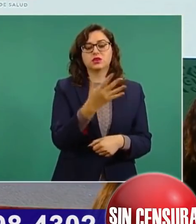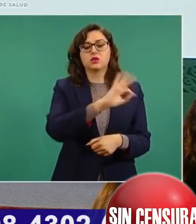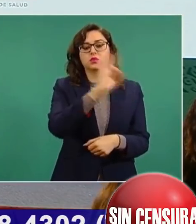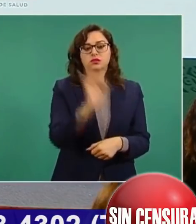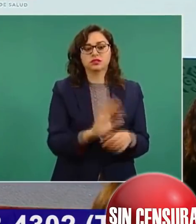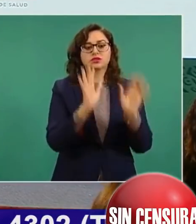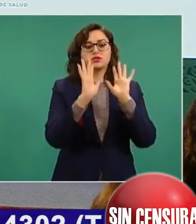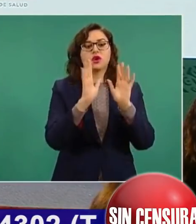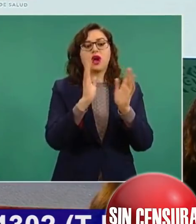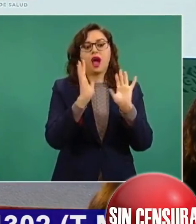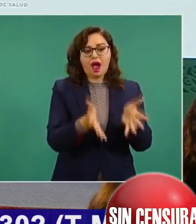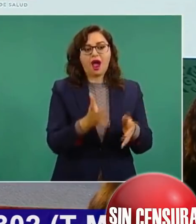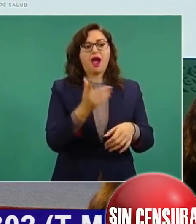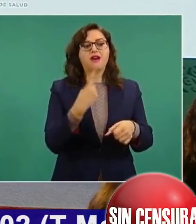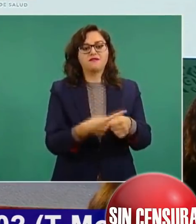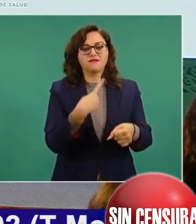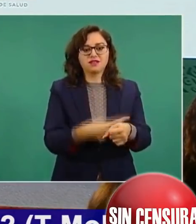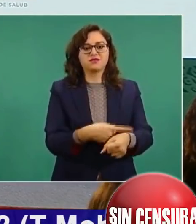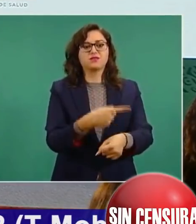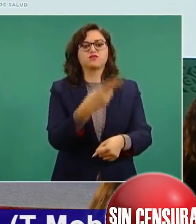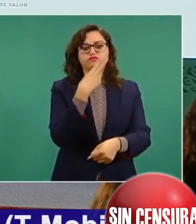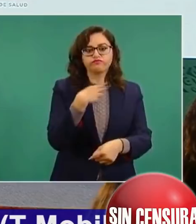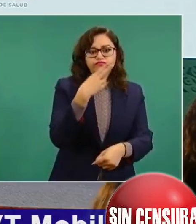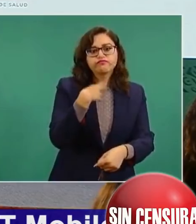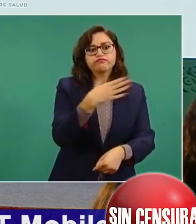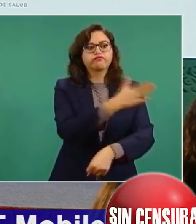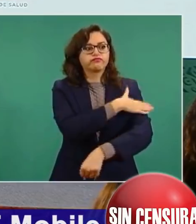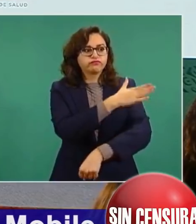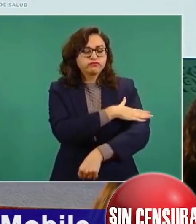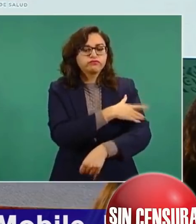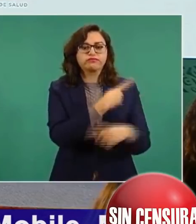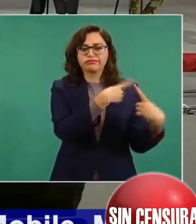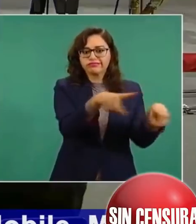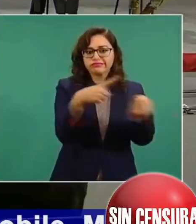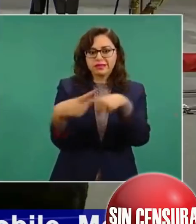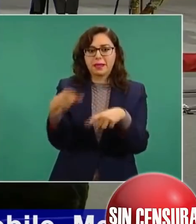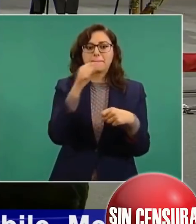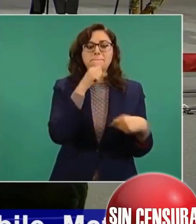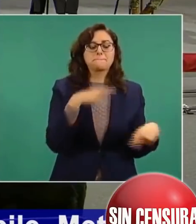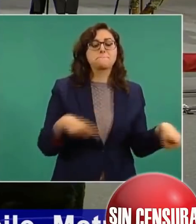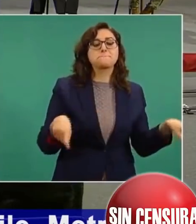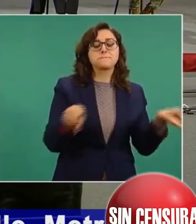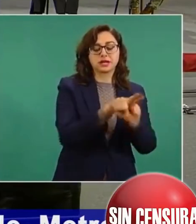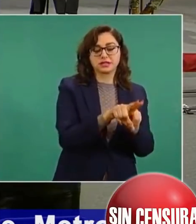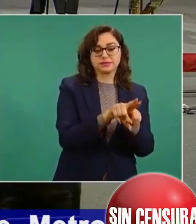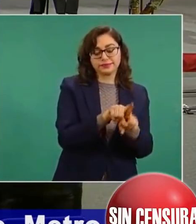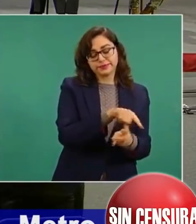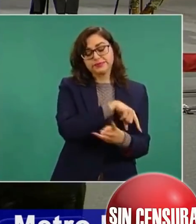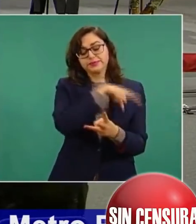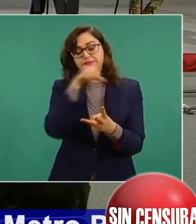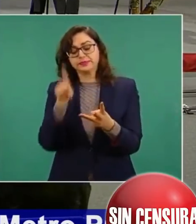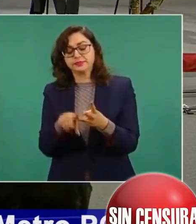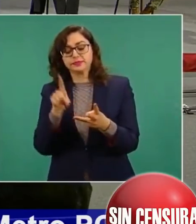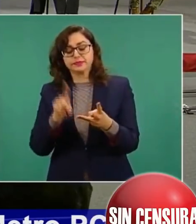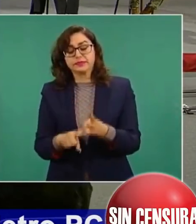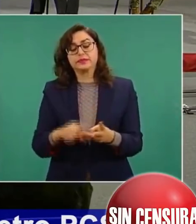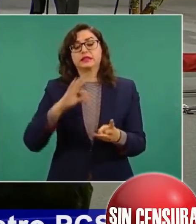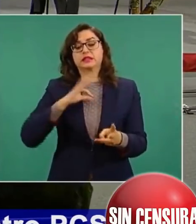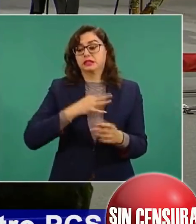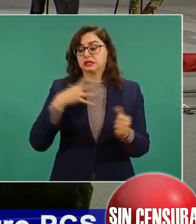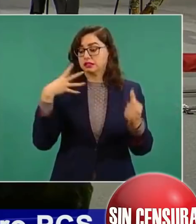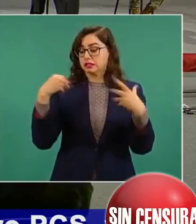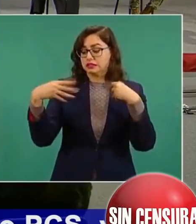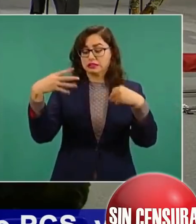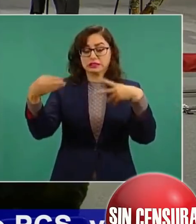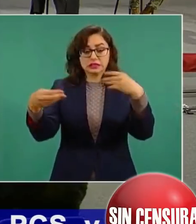esto va sincrónico. Y en el tercer eje de priorización están las necesidades de control epidemiológico, y aquí